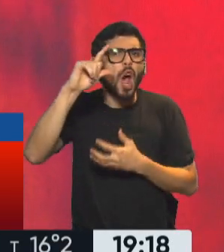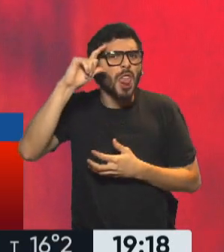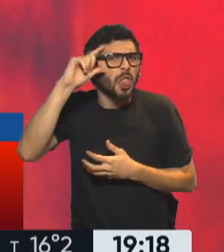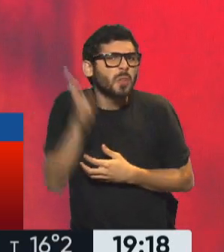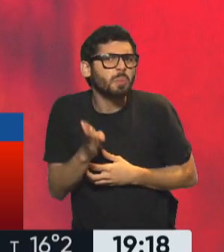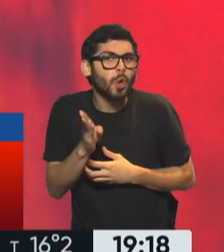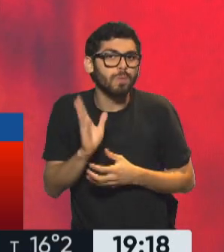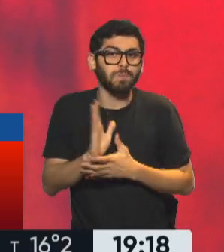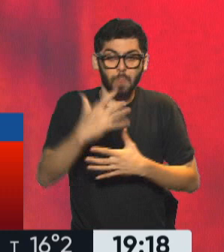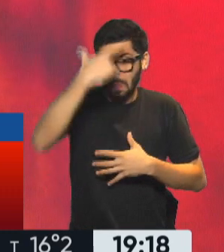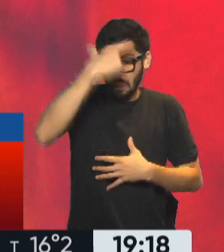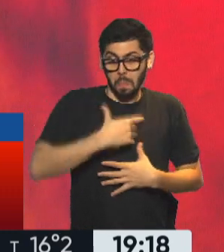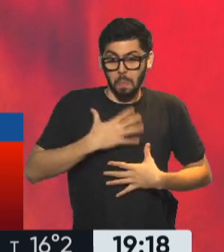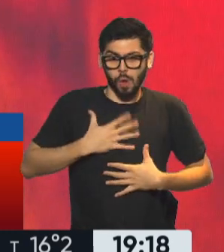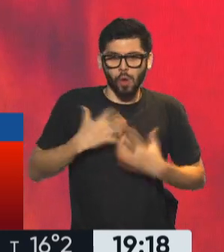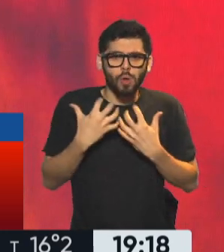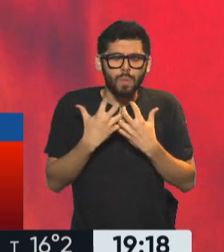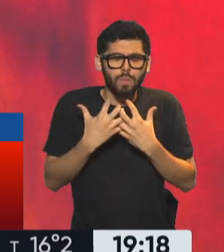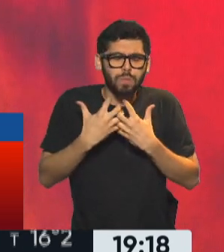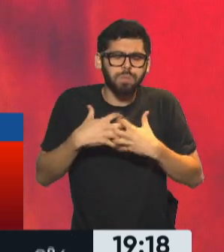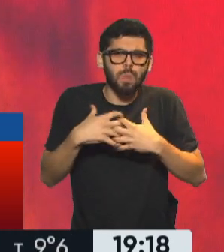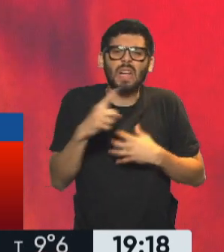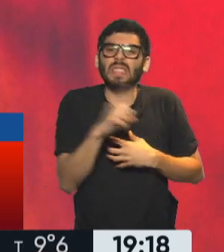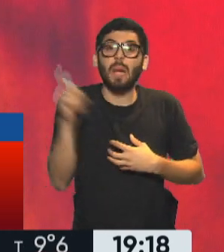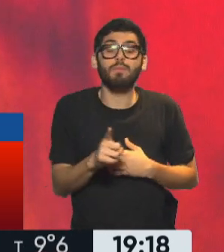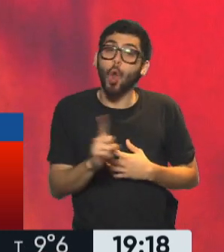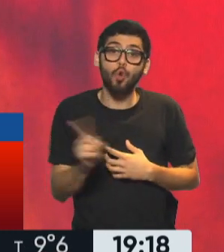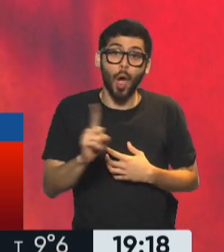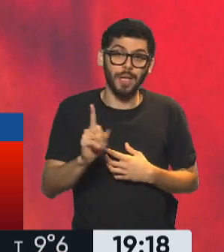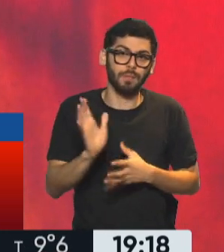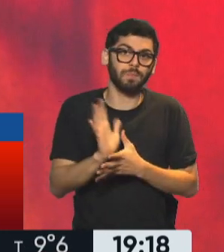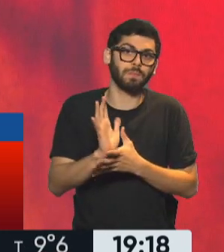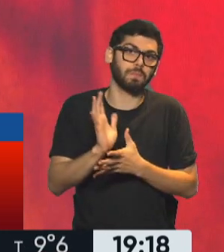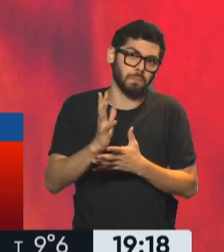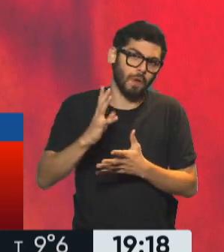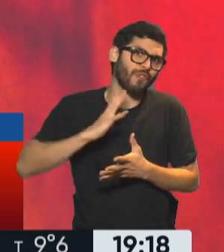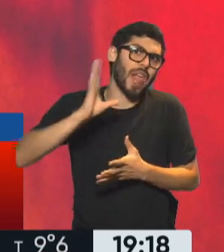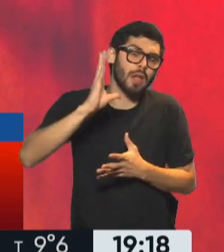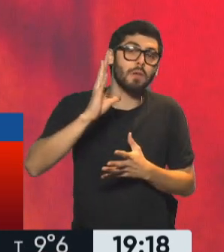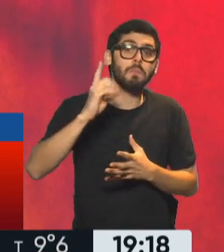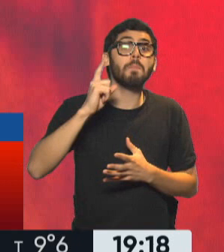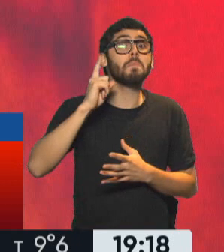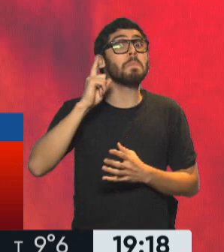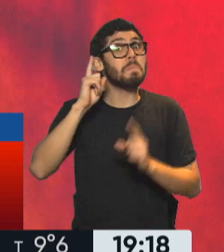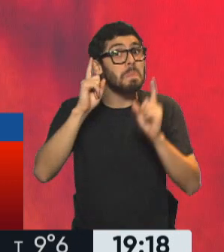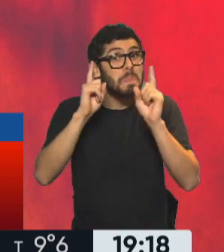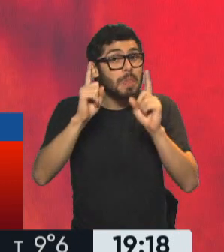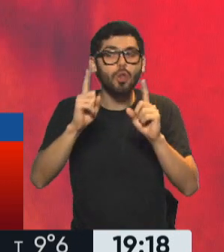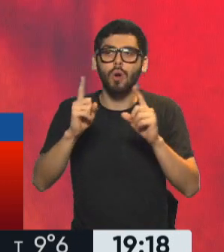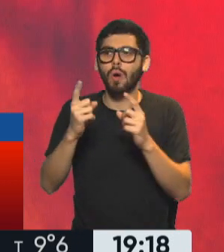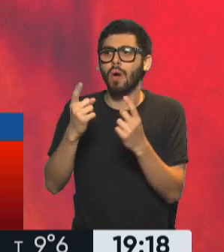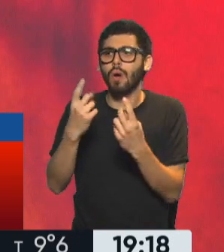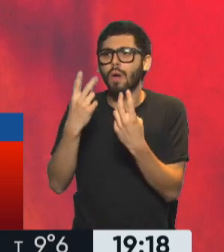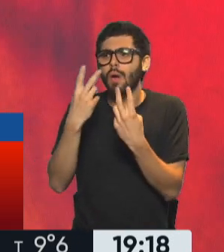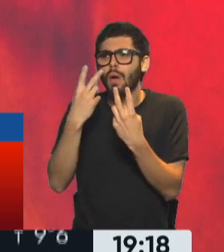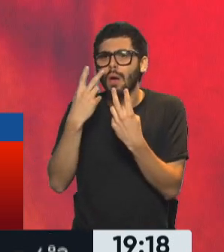tiene la capacidad de utilizar al 100% el cerebro, porque como que estamos muy lejos de eso, pero sigue habiendo muchas investigaciones